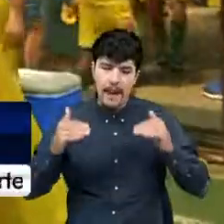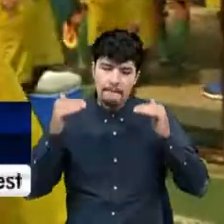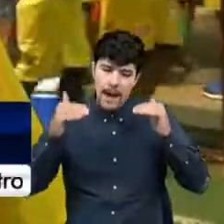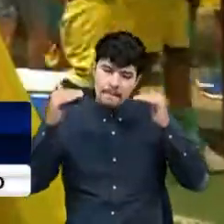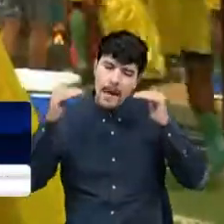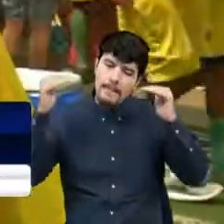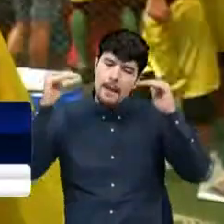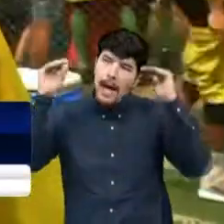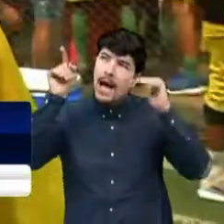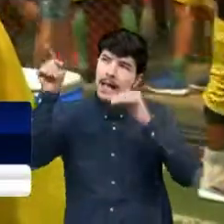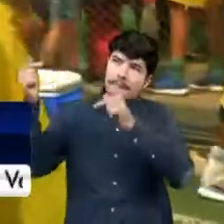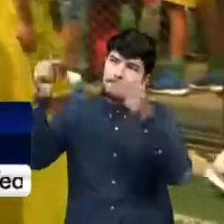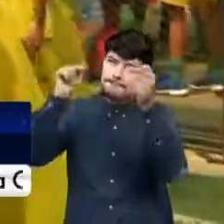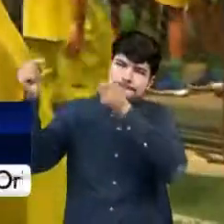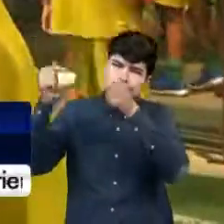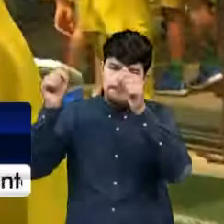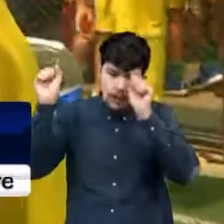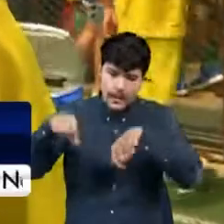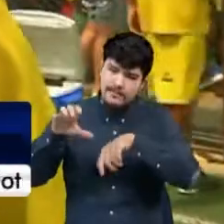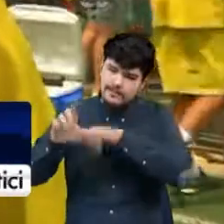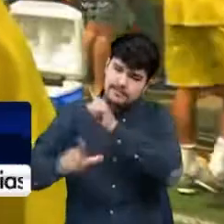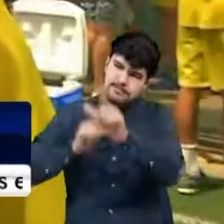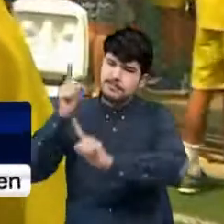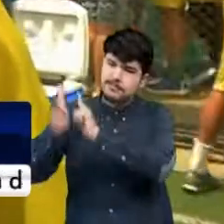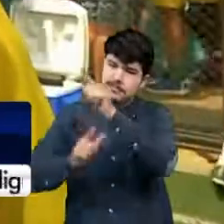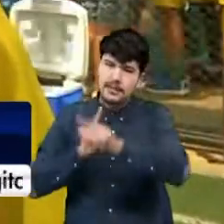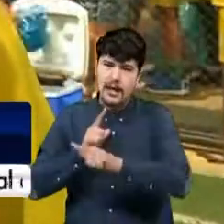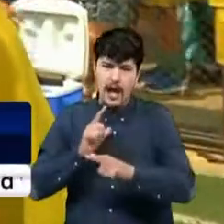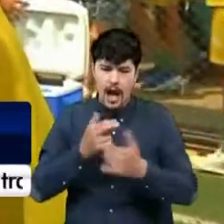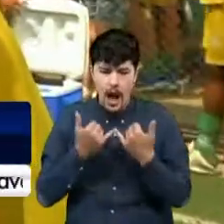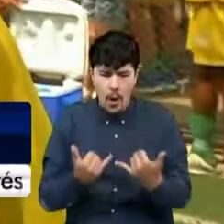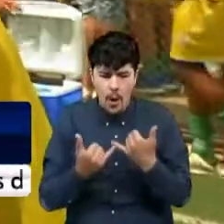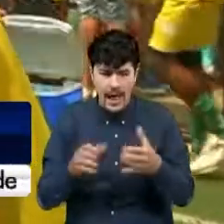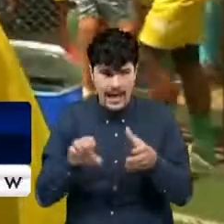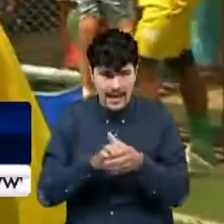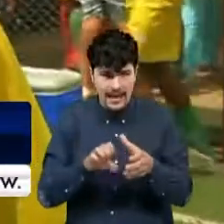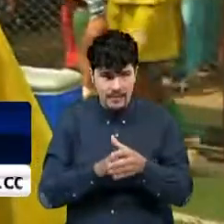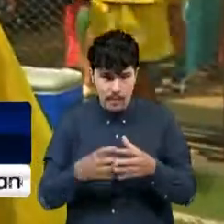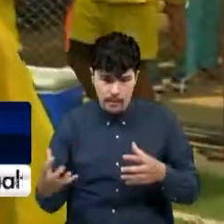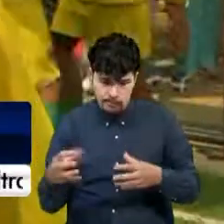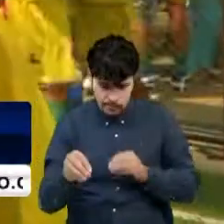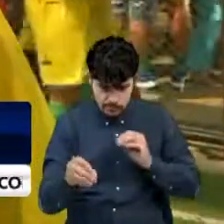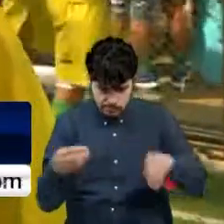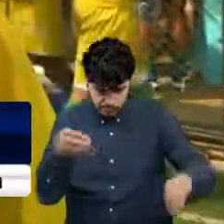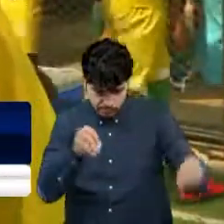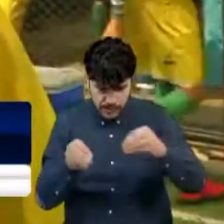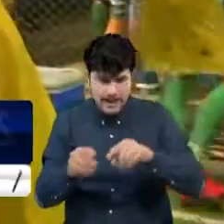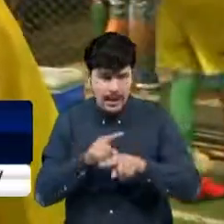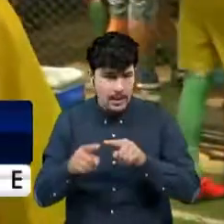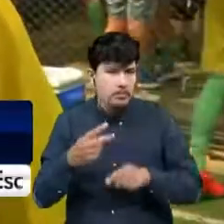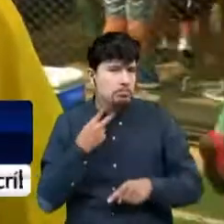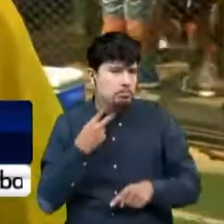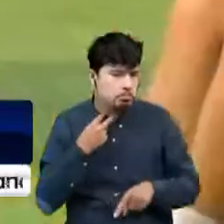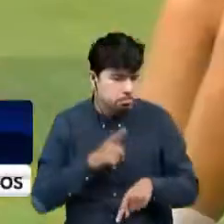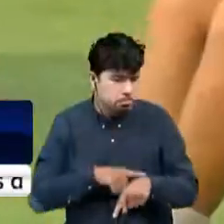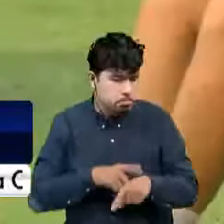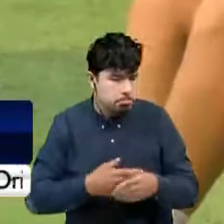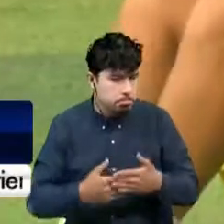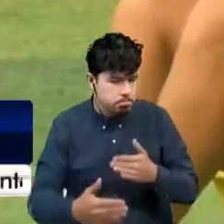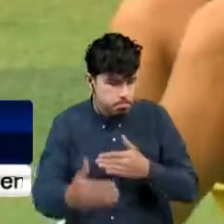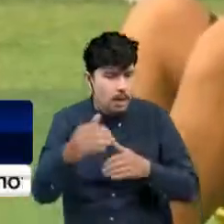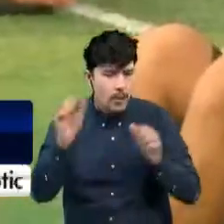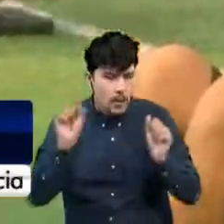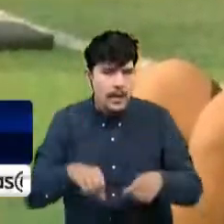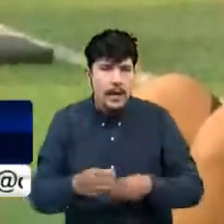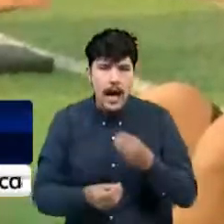arriba hoy estamos el equipo de ciencia está se está armando este pero bueno todavía hay tiempo para para